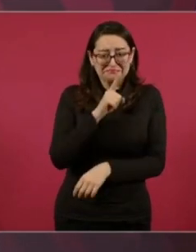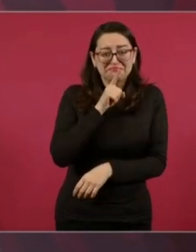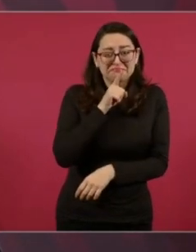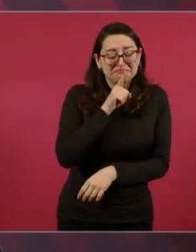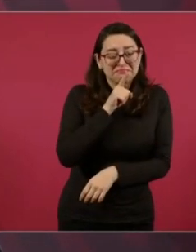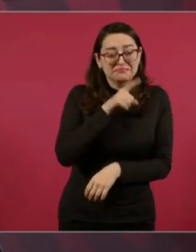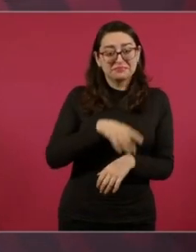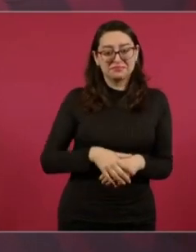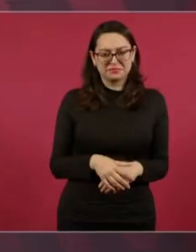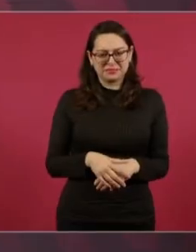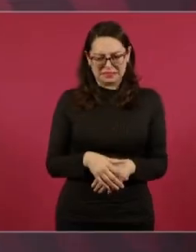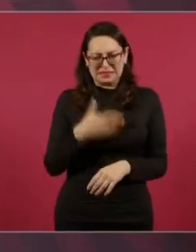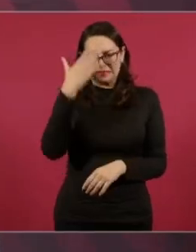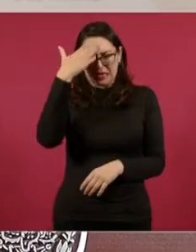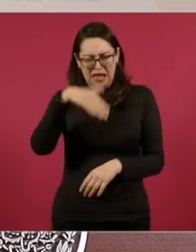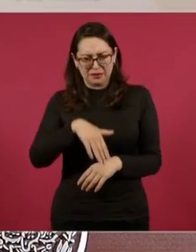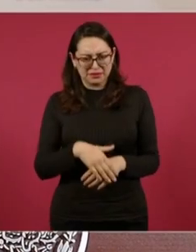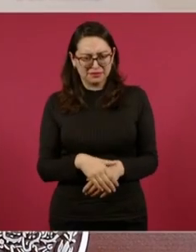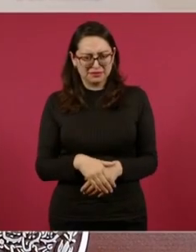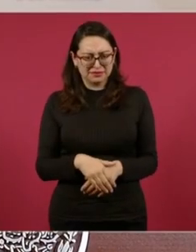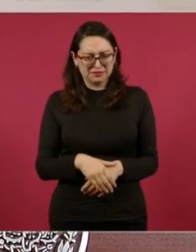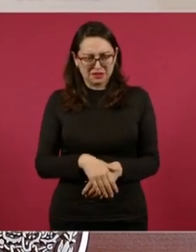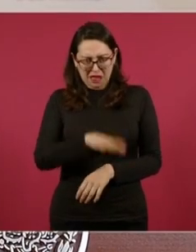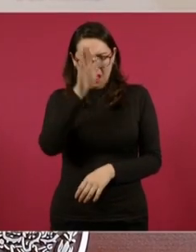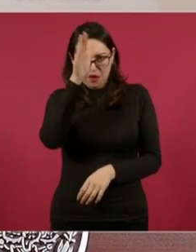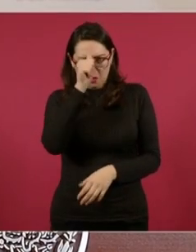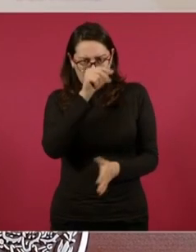de el PRI y el PAN.